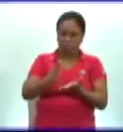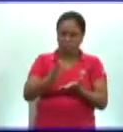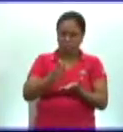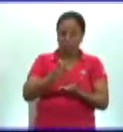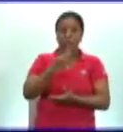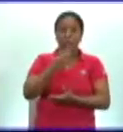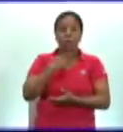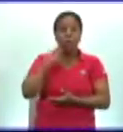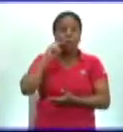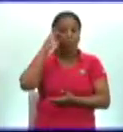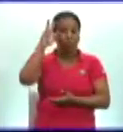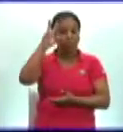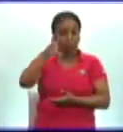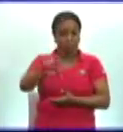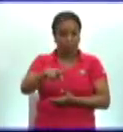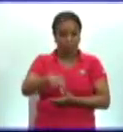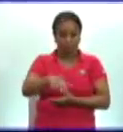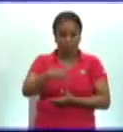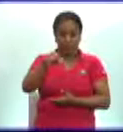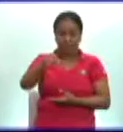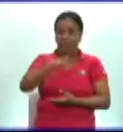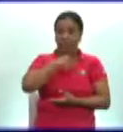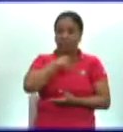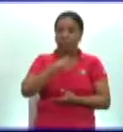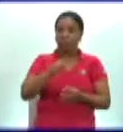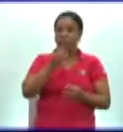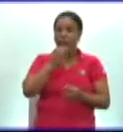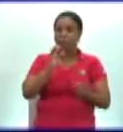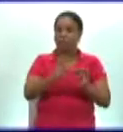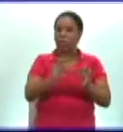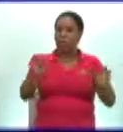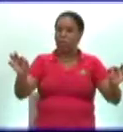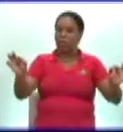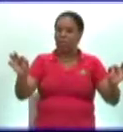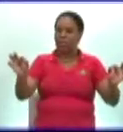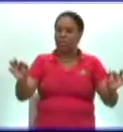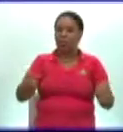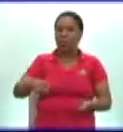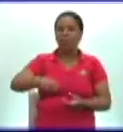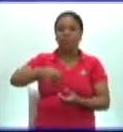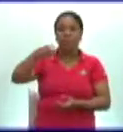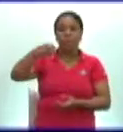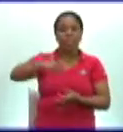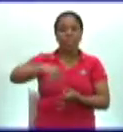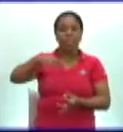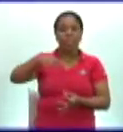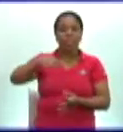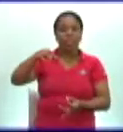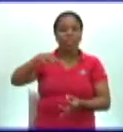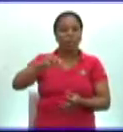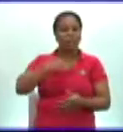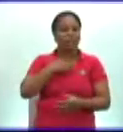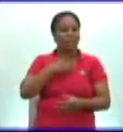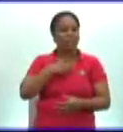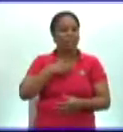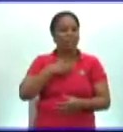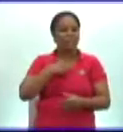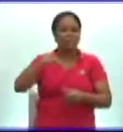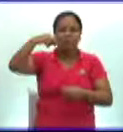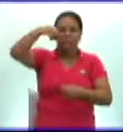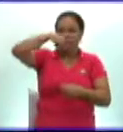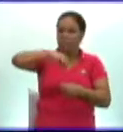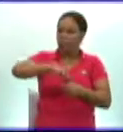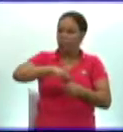ver, en este caso, se puede medir la fuerza con el dinamómetro. ¿Y qué tiene el dinamómetro